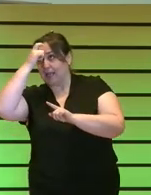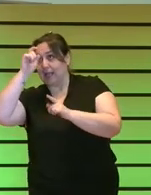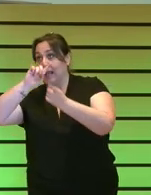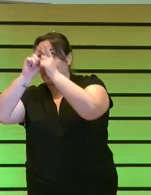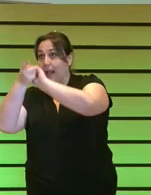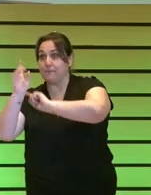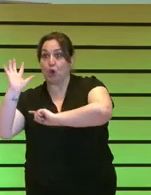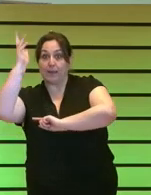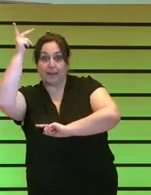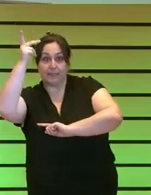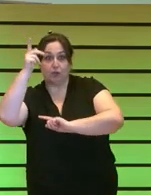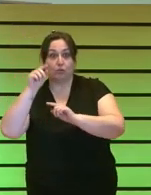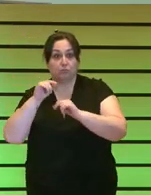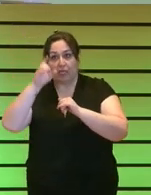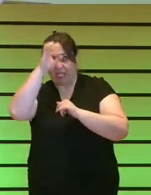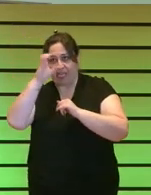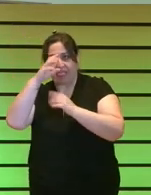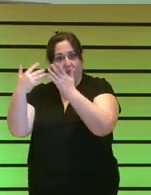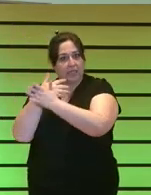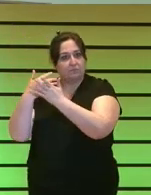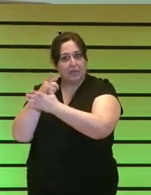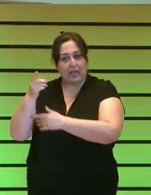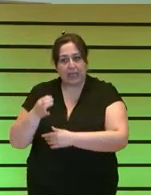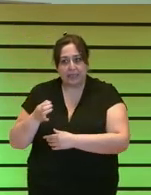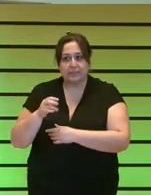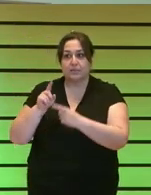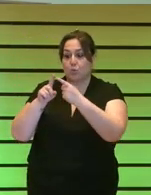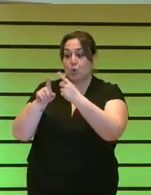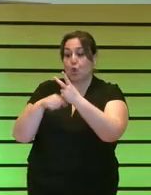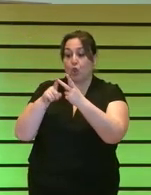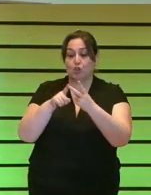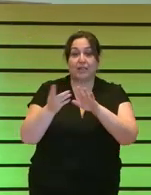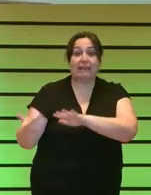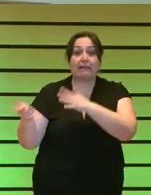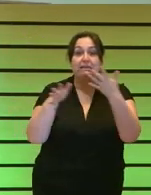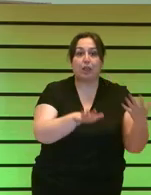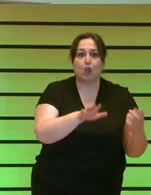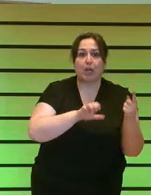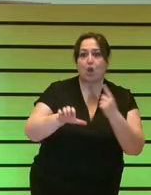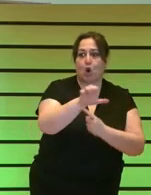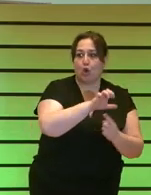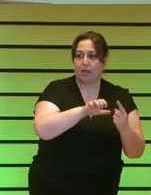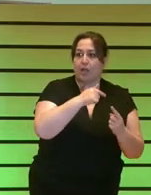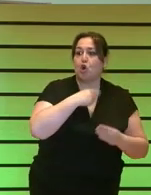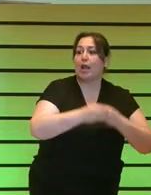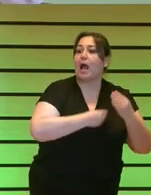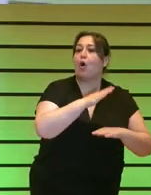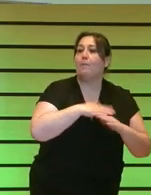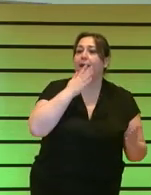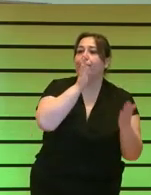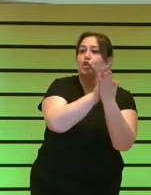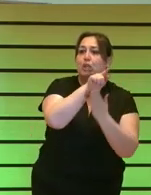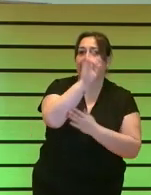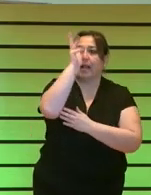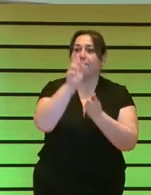la ciencia nos describe lo que es 1 2 transición ecológica qué hacemos para afrontar eso no